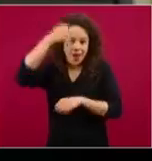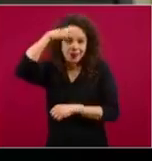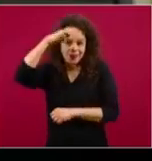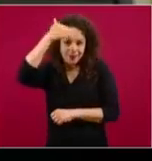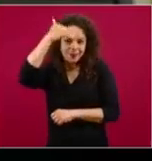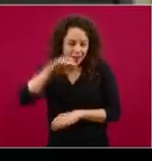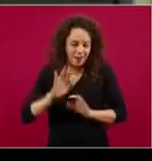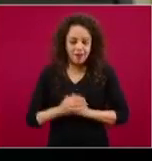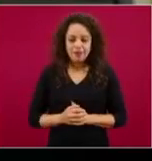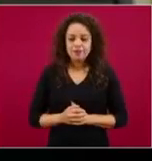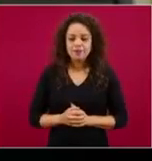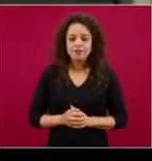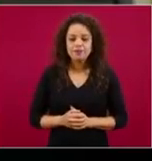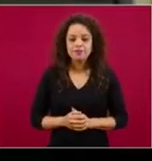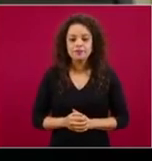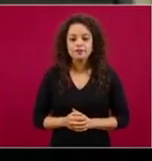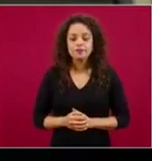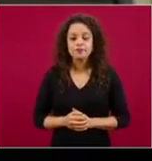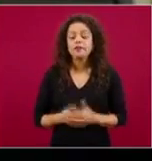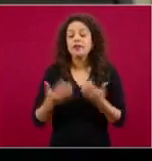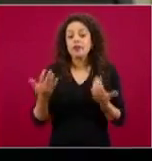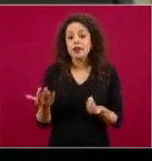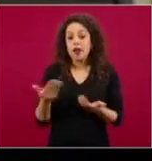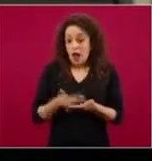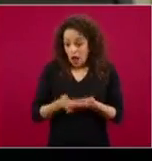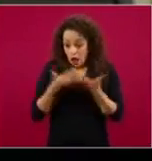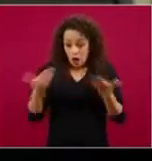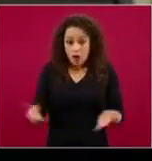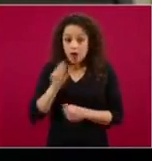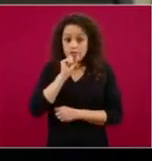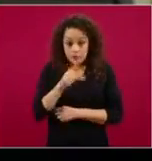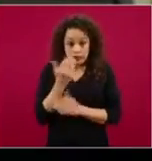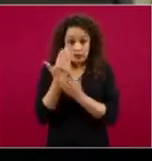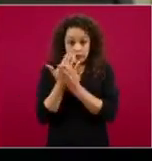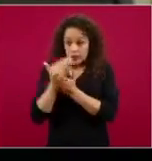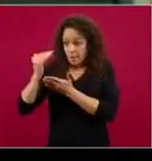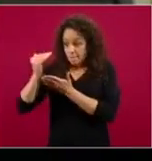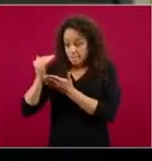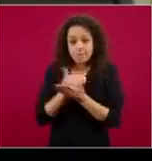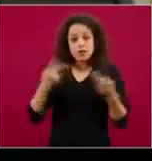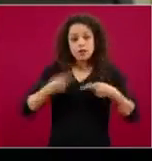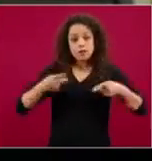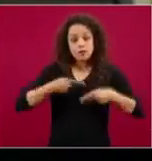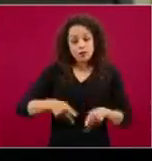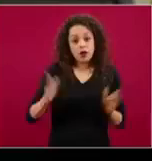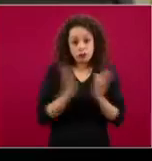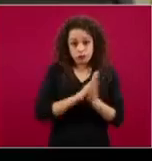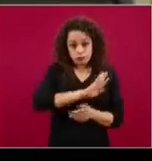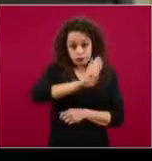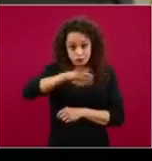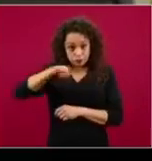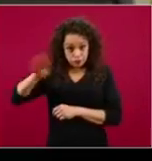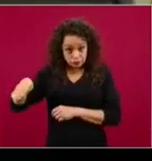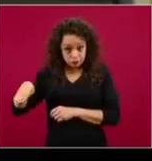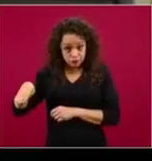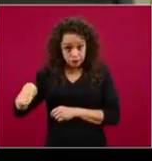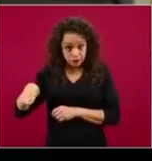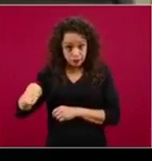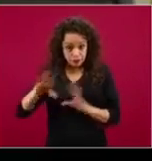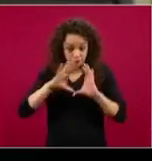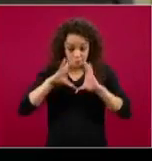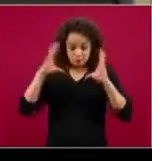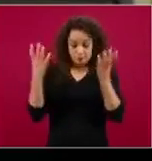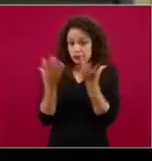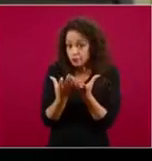es si se espera ahora también esta disminución de la mortalidad a nivel global. Creo que ya lo han